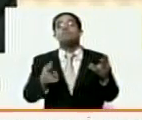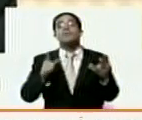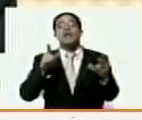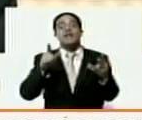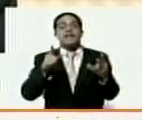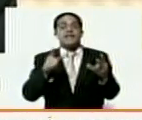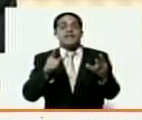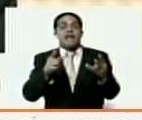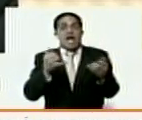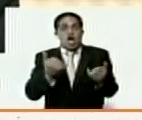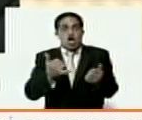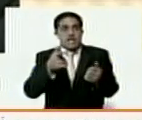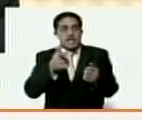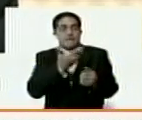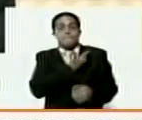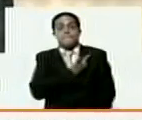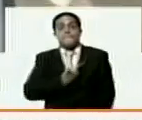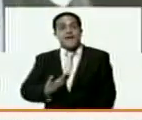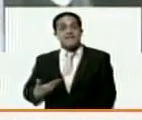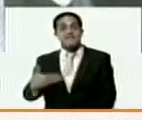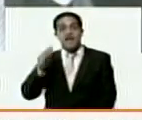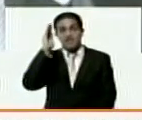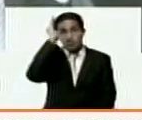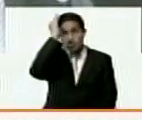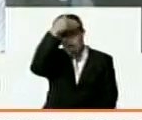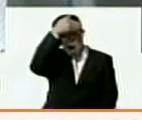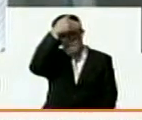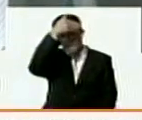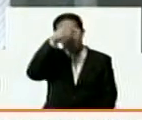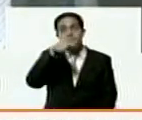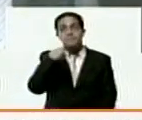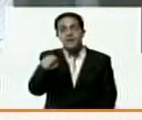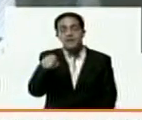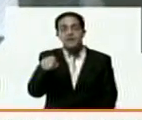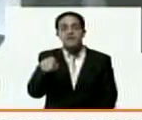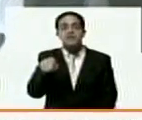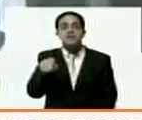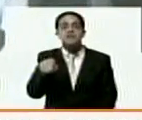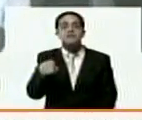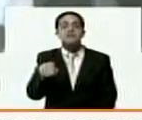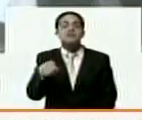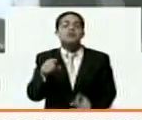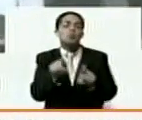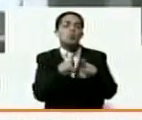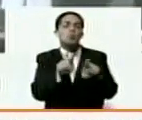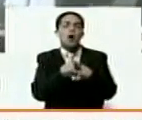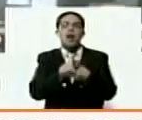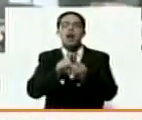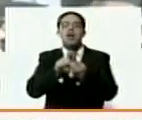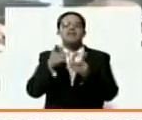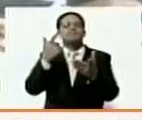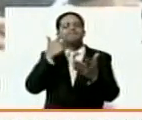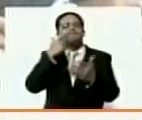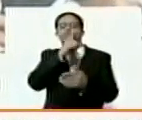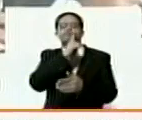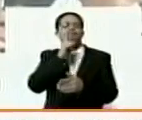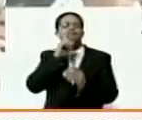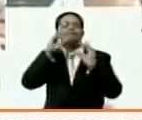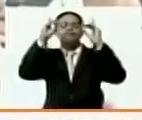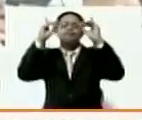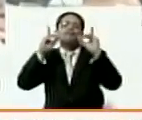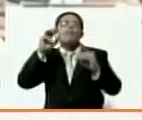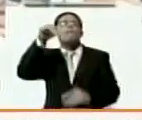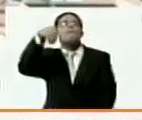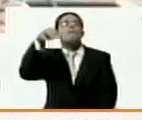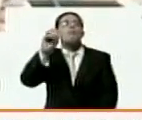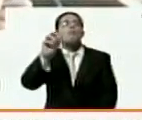Trump, de la nueva vigencia de la doctrina Monroe, doctrina